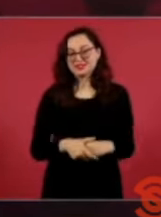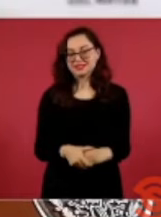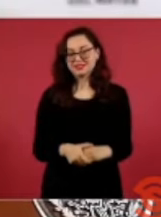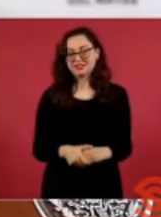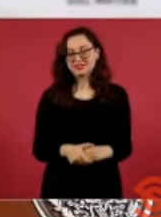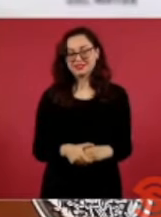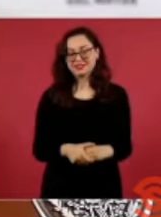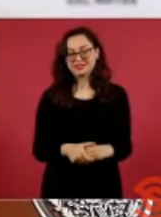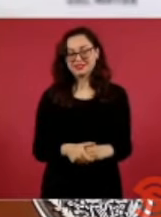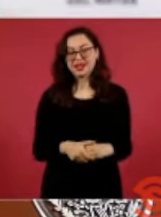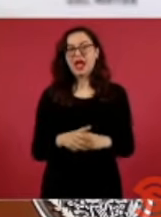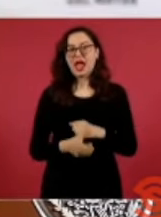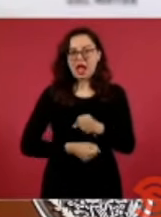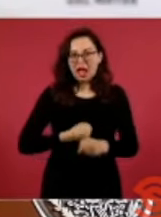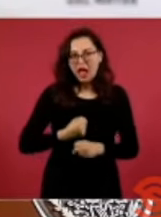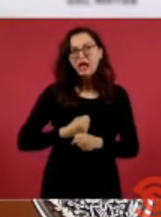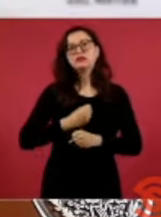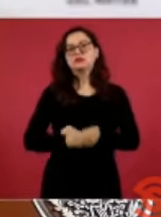1,000 millones de pesos.